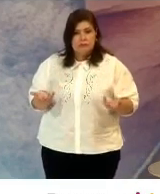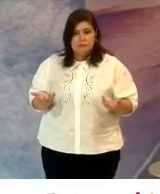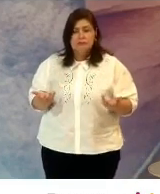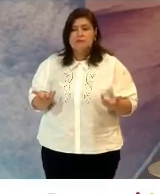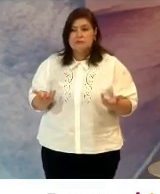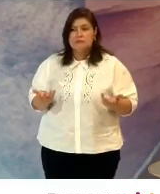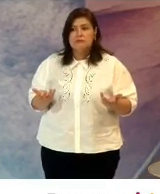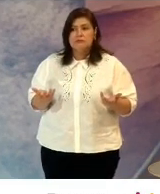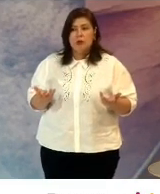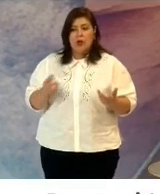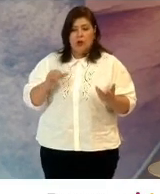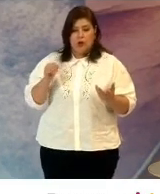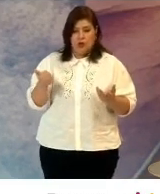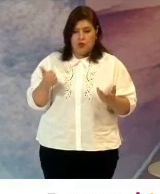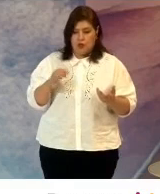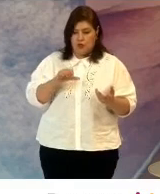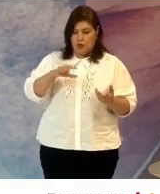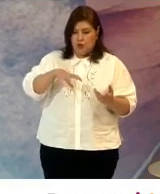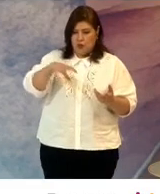Este otro grupo,